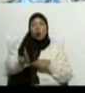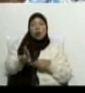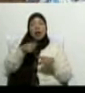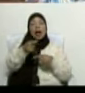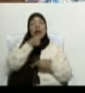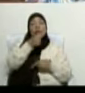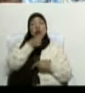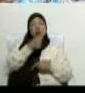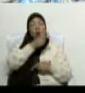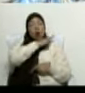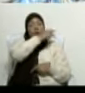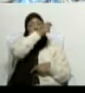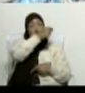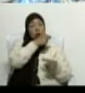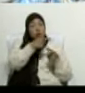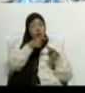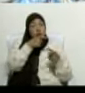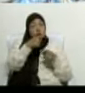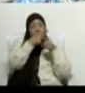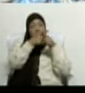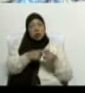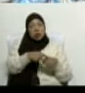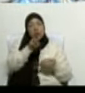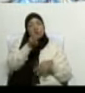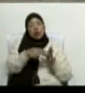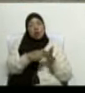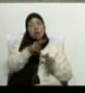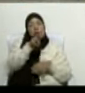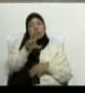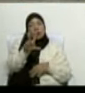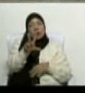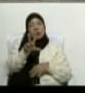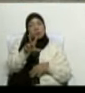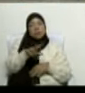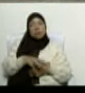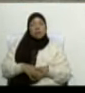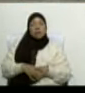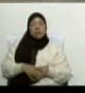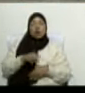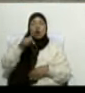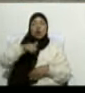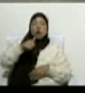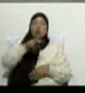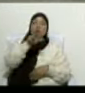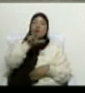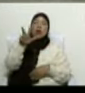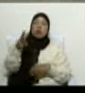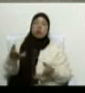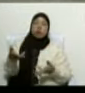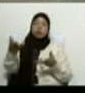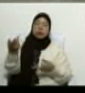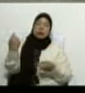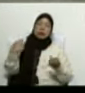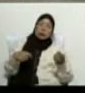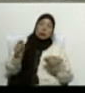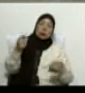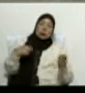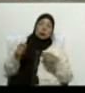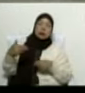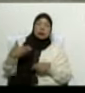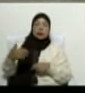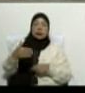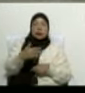balance sobre la Feria del Cardumen durante el año 2023. Estamos trayendo hoy 43 toneladas de pescado fresco en más de